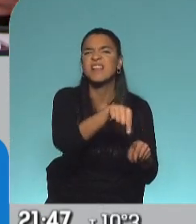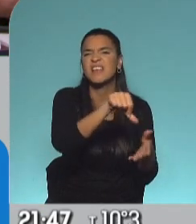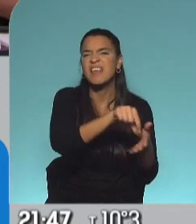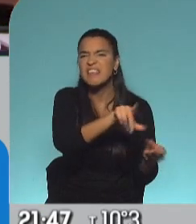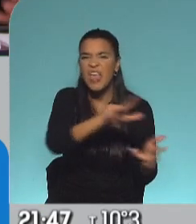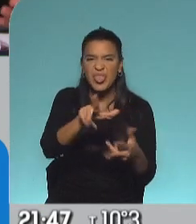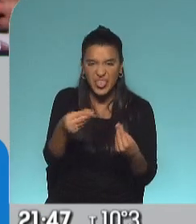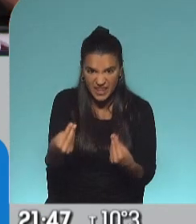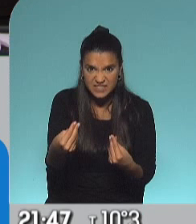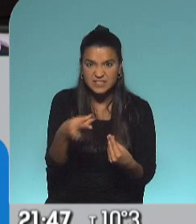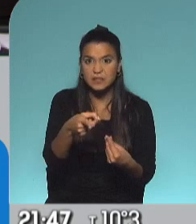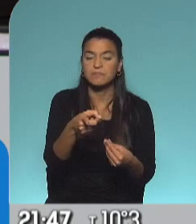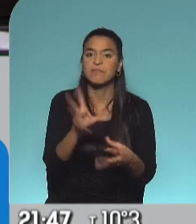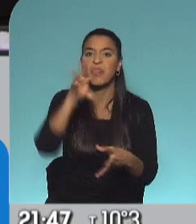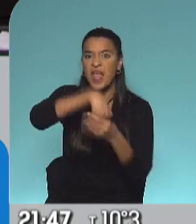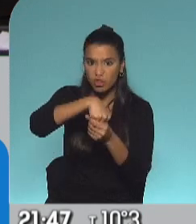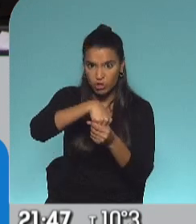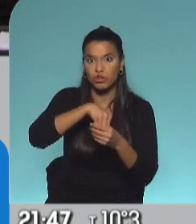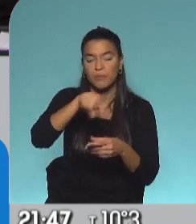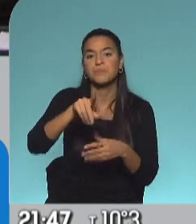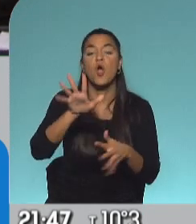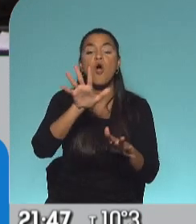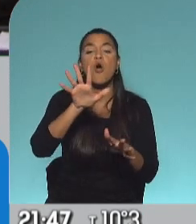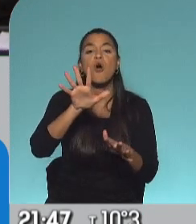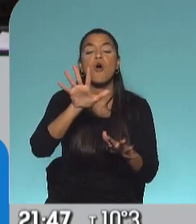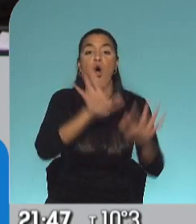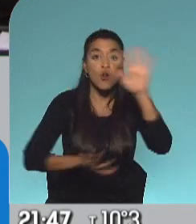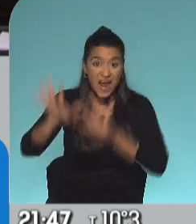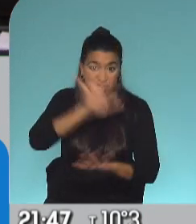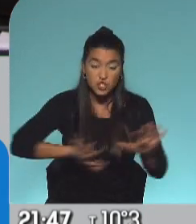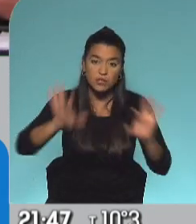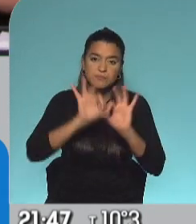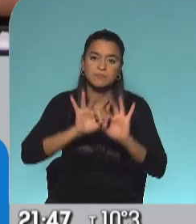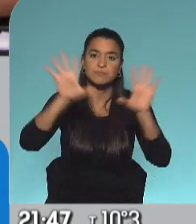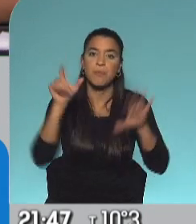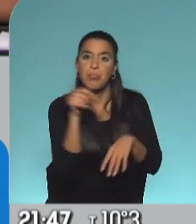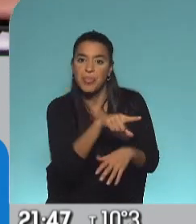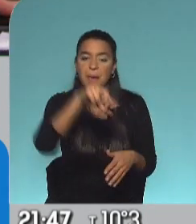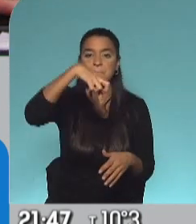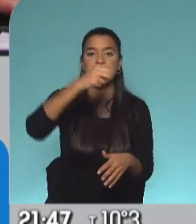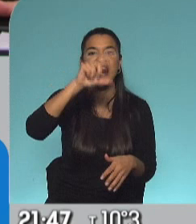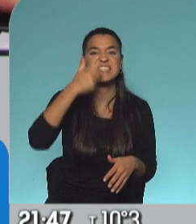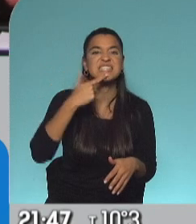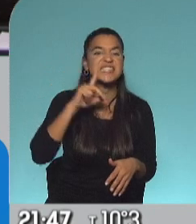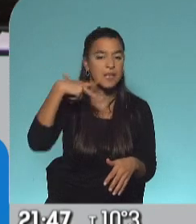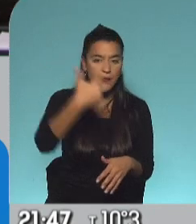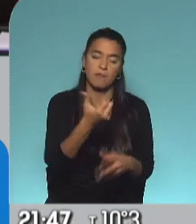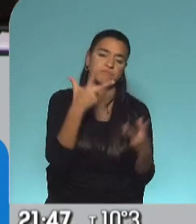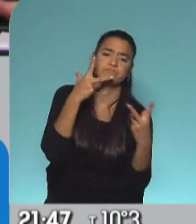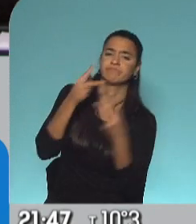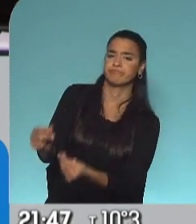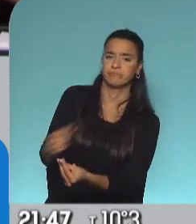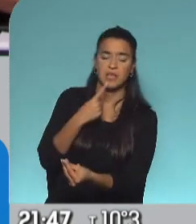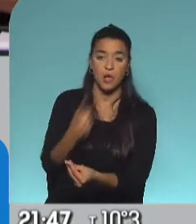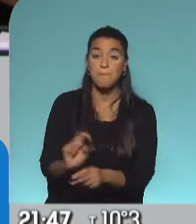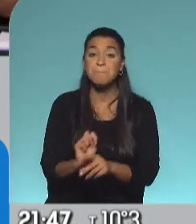punto central porque es la que se ve implicada en todo esto. Bueno, desde la Organización para la Liberación de Palestina lo rechazaron tajantemente porque